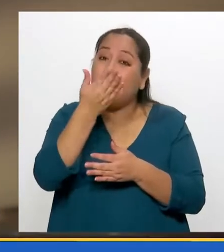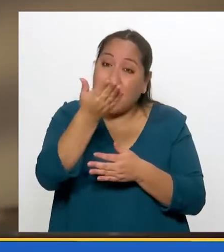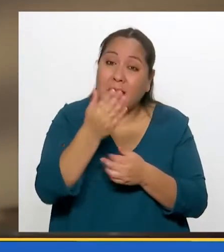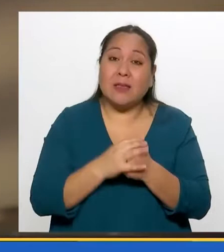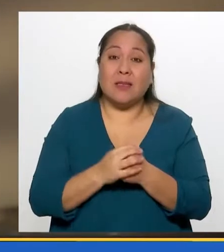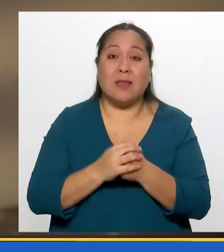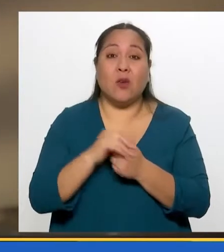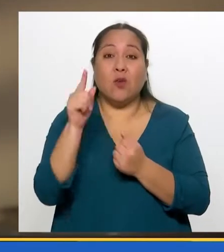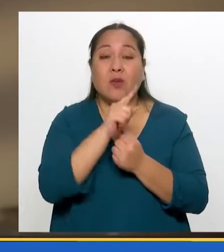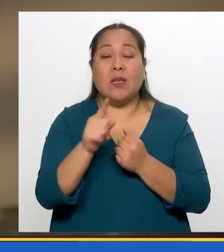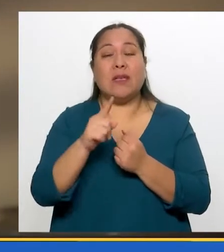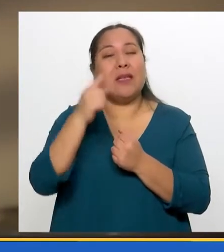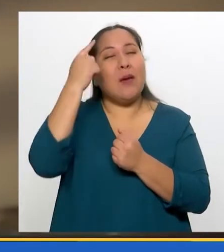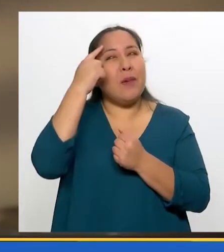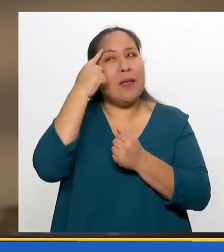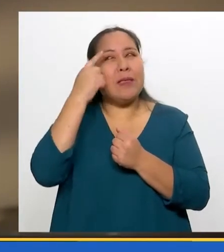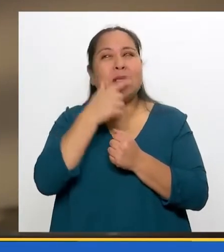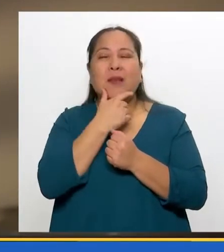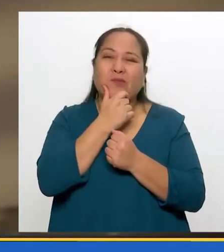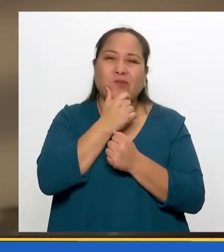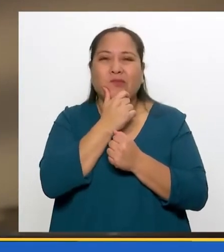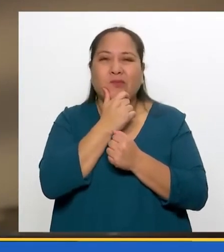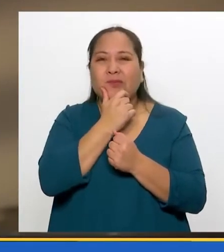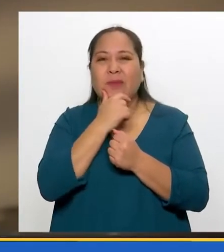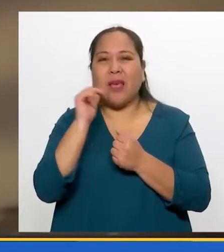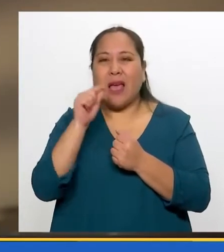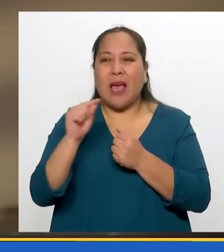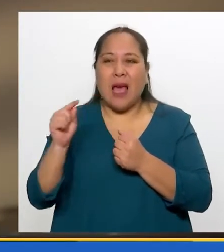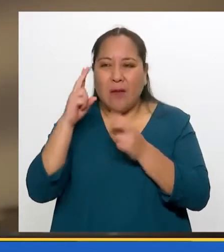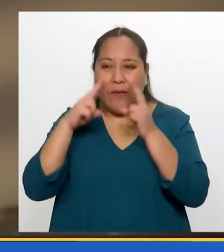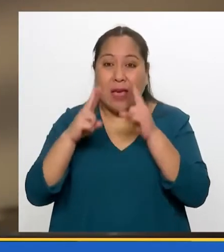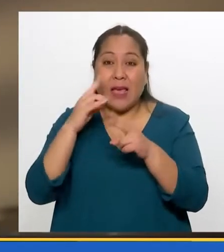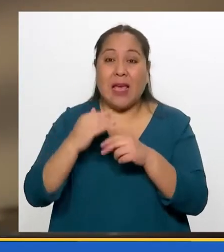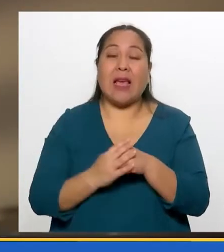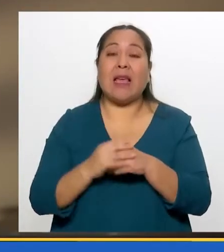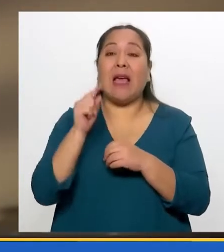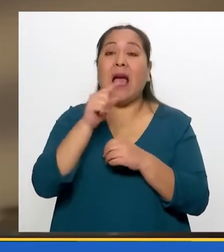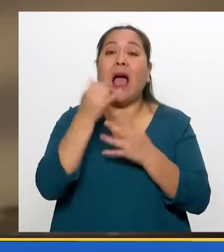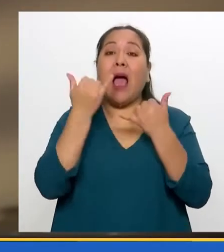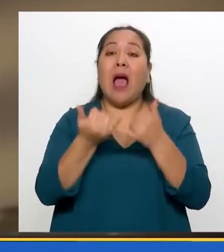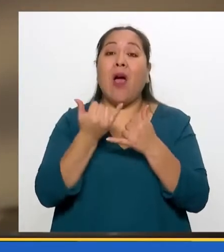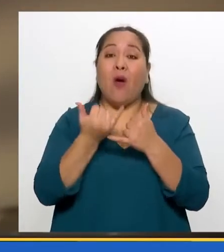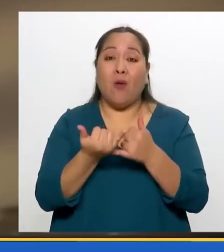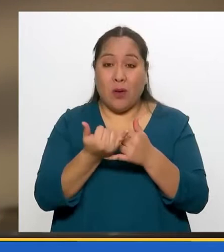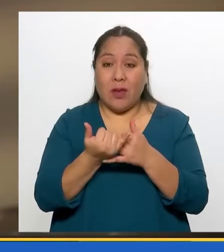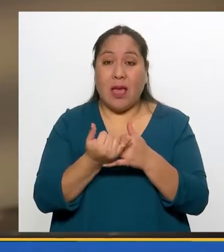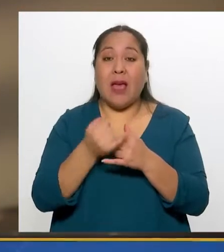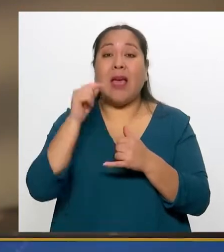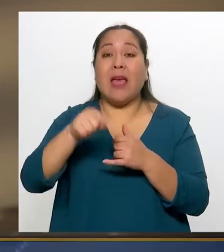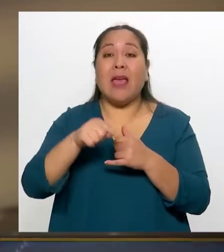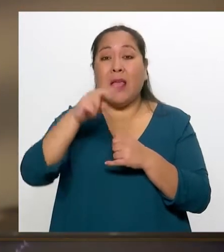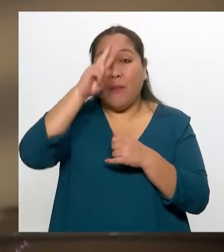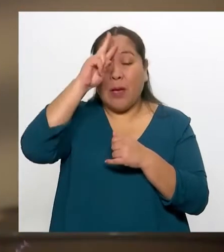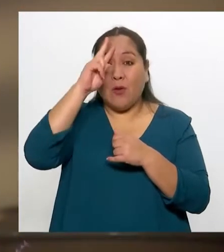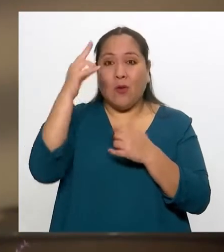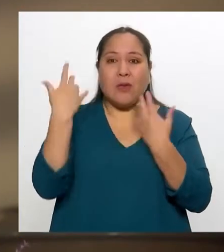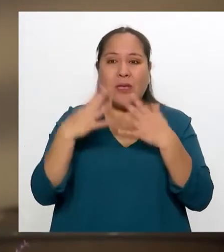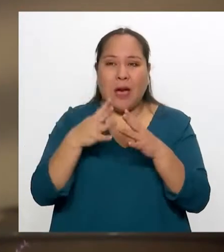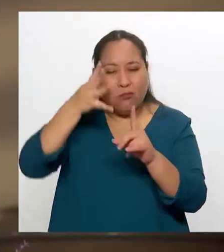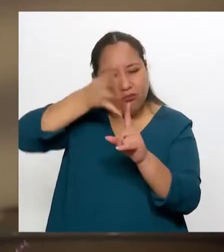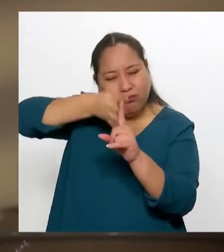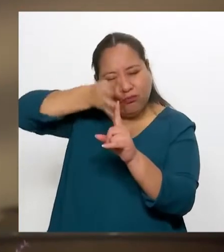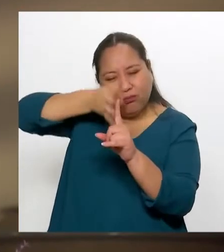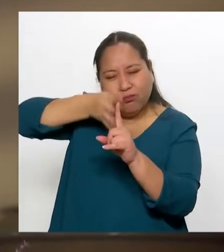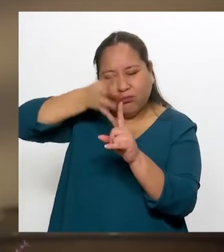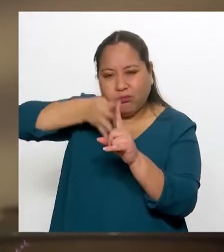general, tiene que tener en cuenta lo que está creciendo en el Perú, que es el tamizaje neonatal. Es importantísimo. Pero